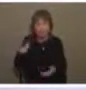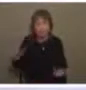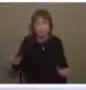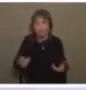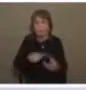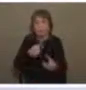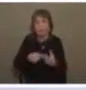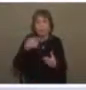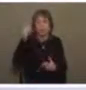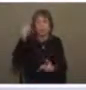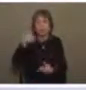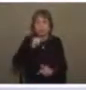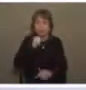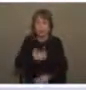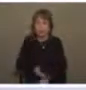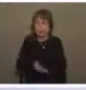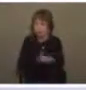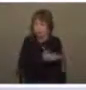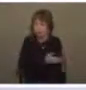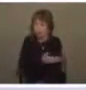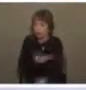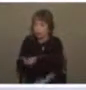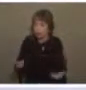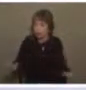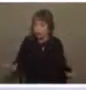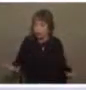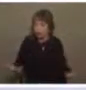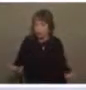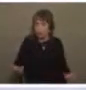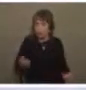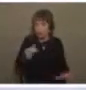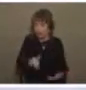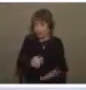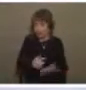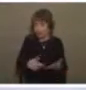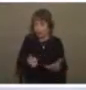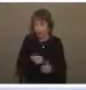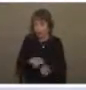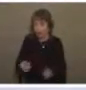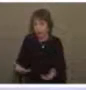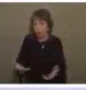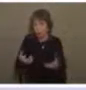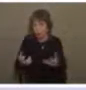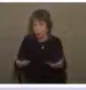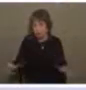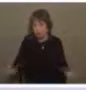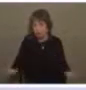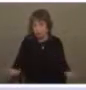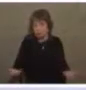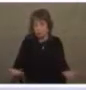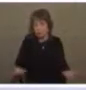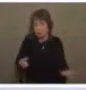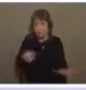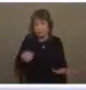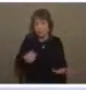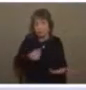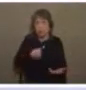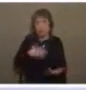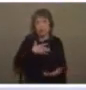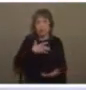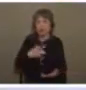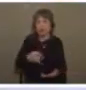que es parte de lo que todo el mundo tiene de encomienda y de interés. Así que nada, solo le pido recomendaciones específicas en esas